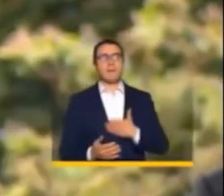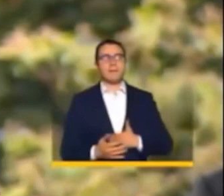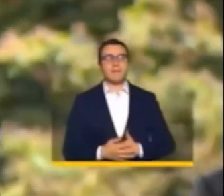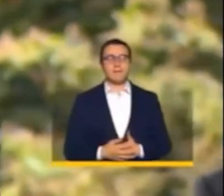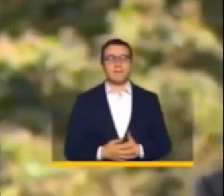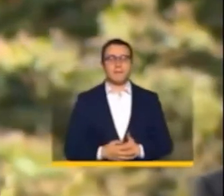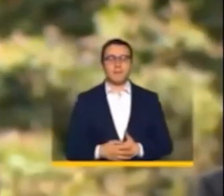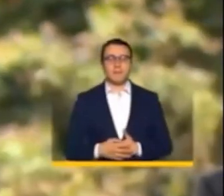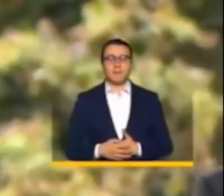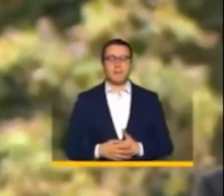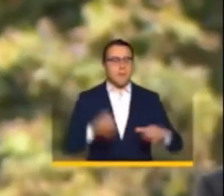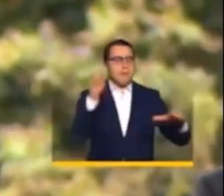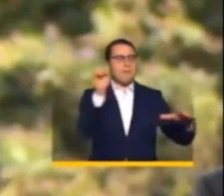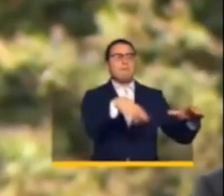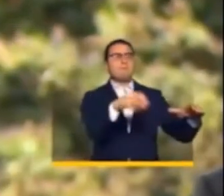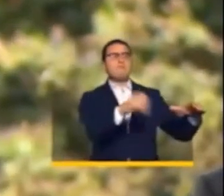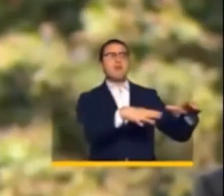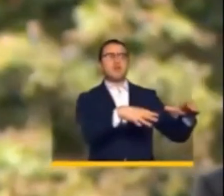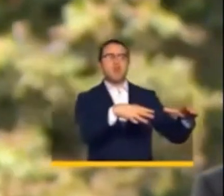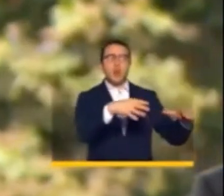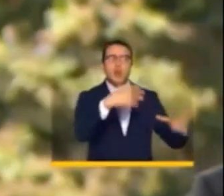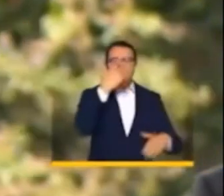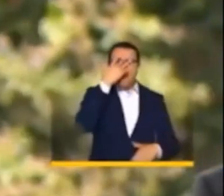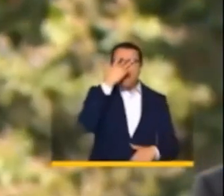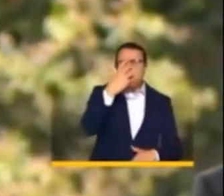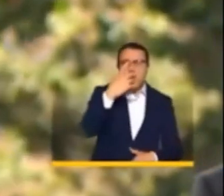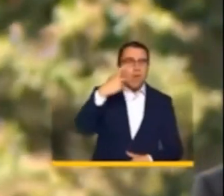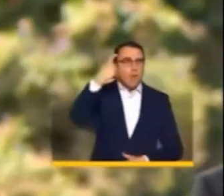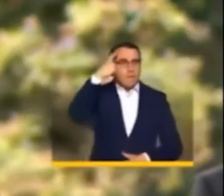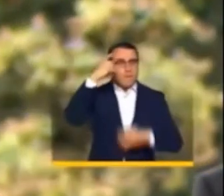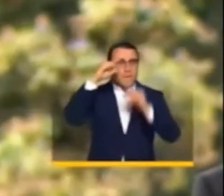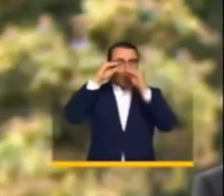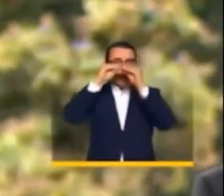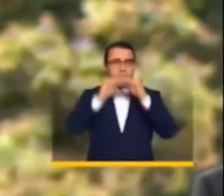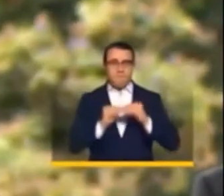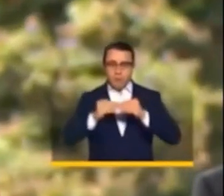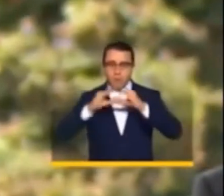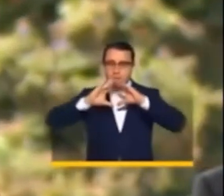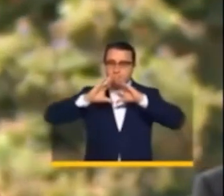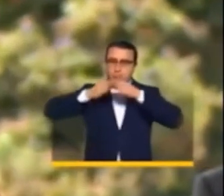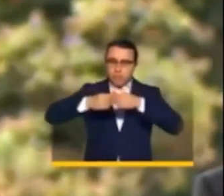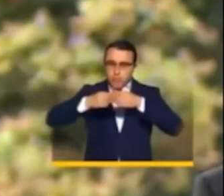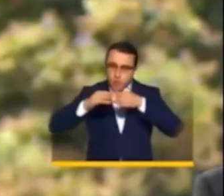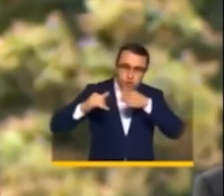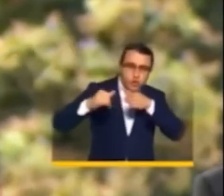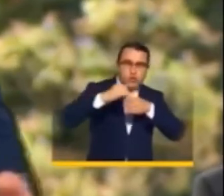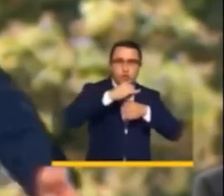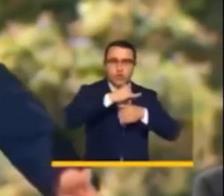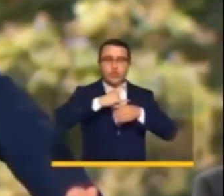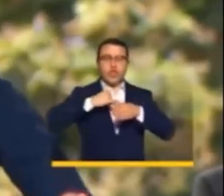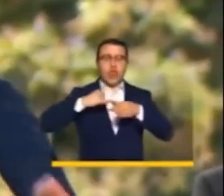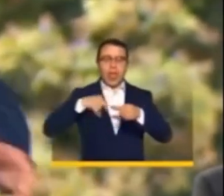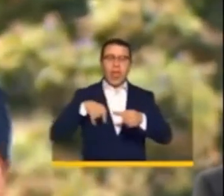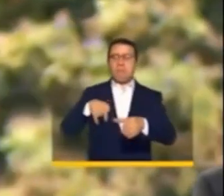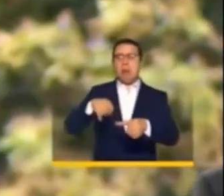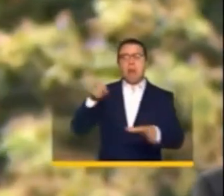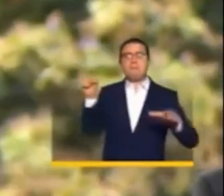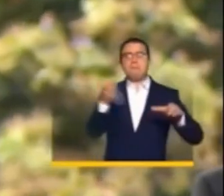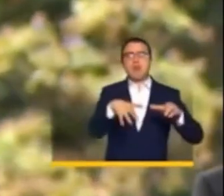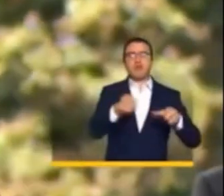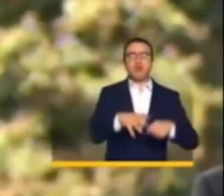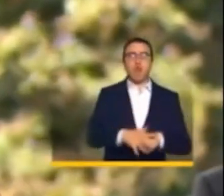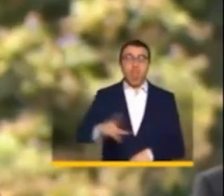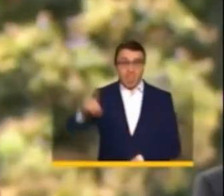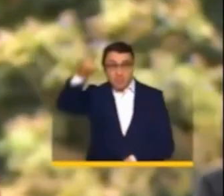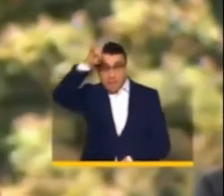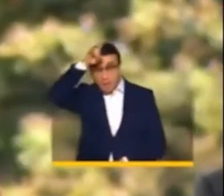Se es basura porque se es socialista y la mayoría no lo son. Se es demonio condenado al